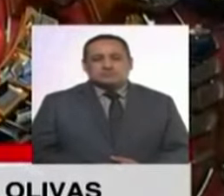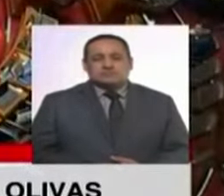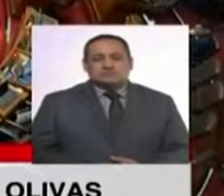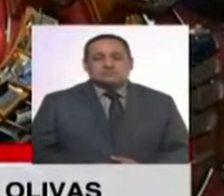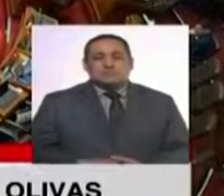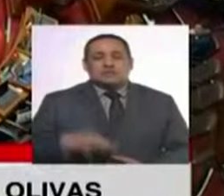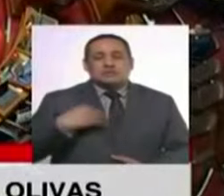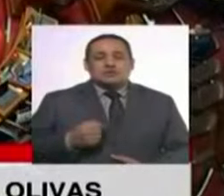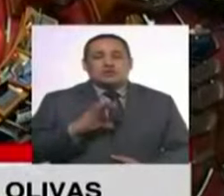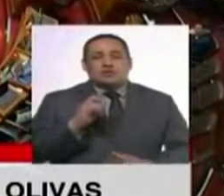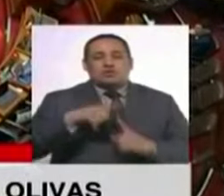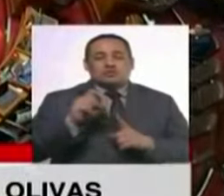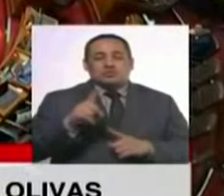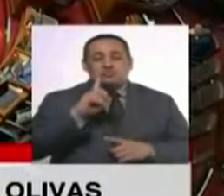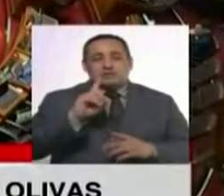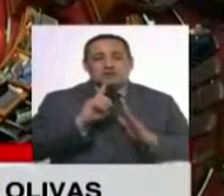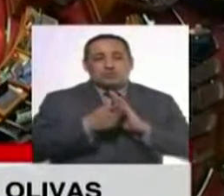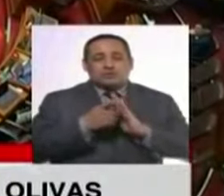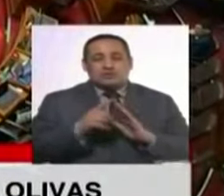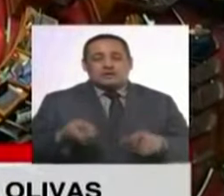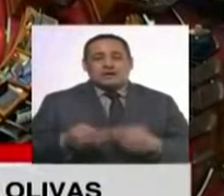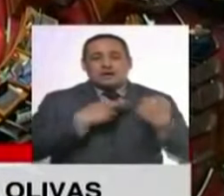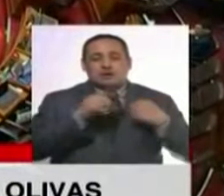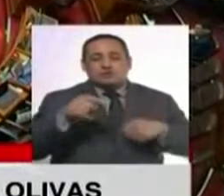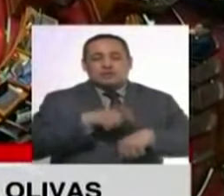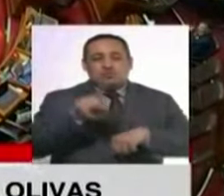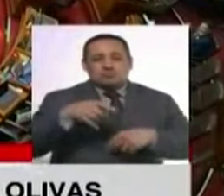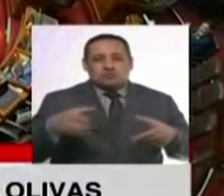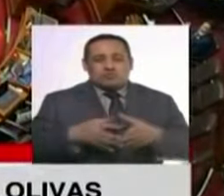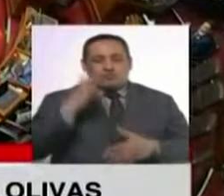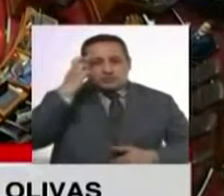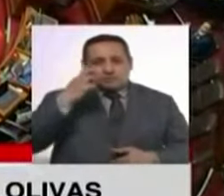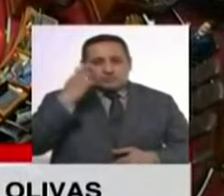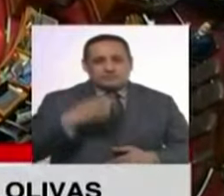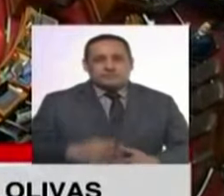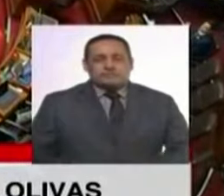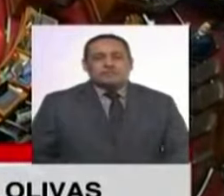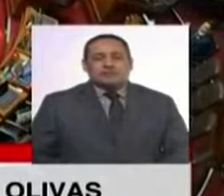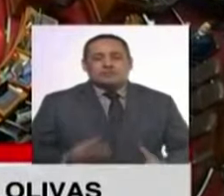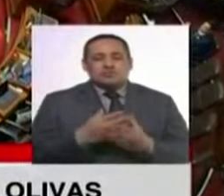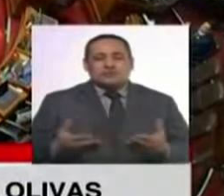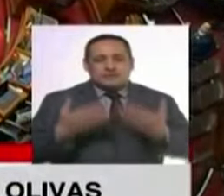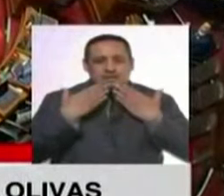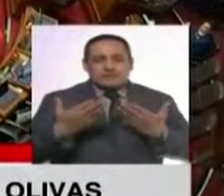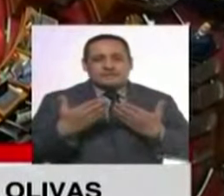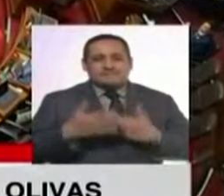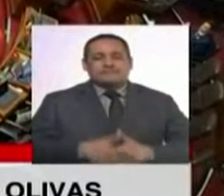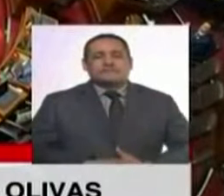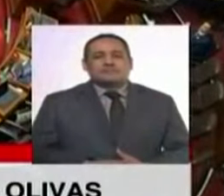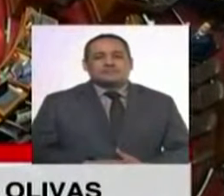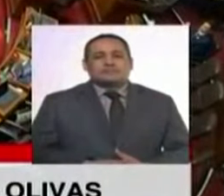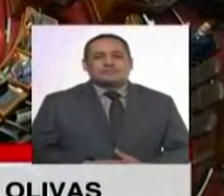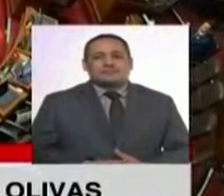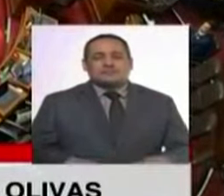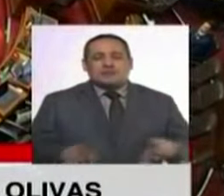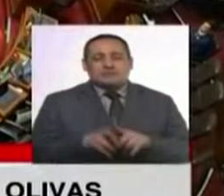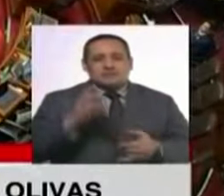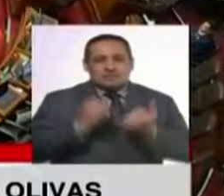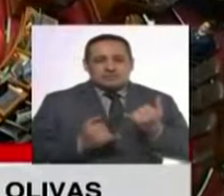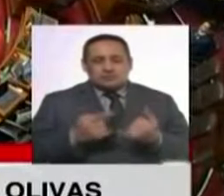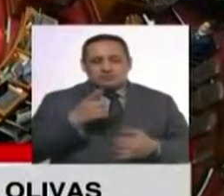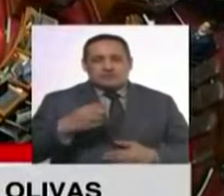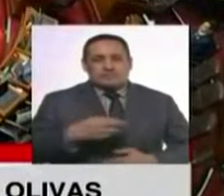señor Cueto con cargo al tiempo de la bancada Muchas gracias termino con